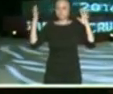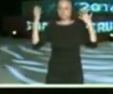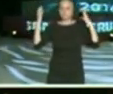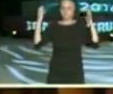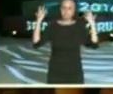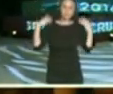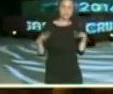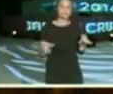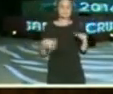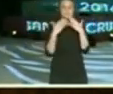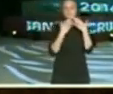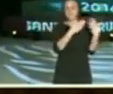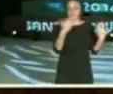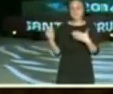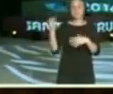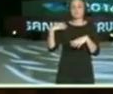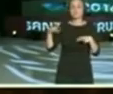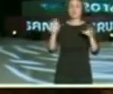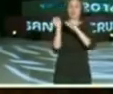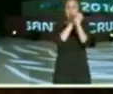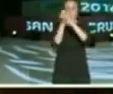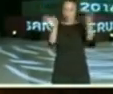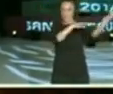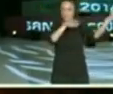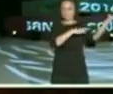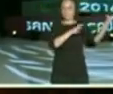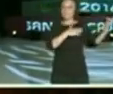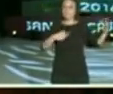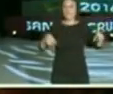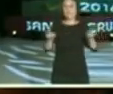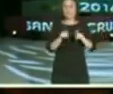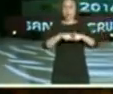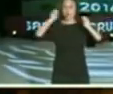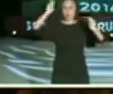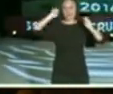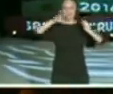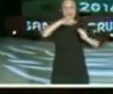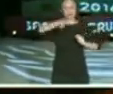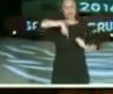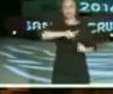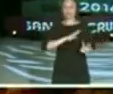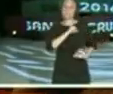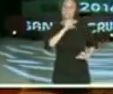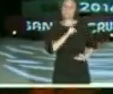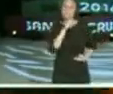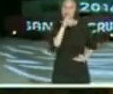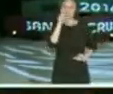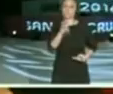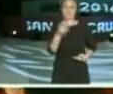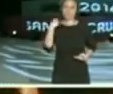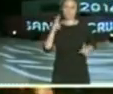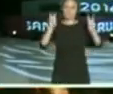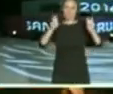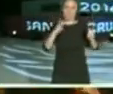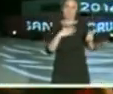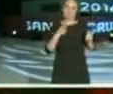Este homenaje porque los carnavaleros no podemos esperar el trámite de 2 años administrativo y burocrático para el expediente de honores